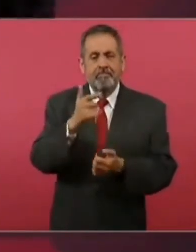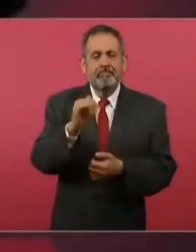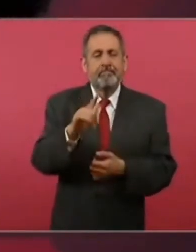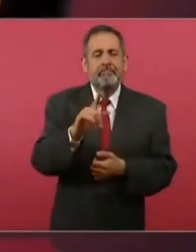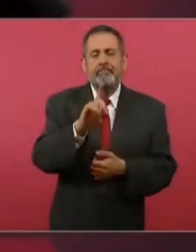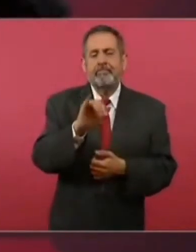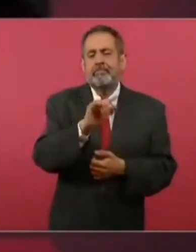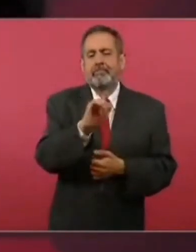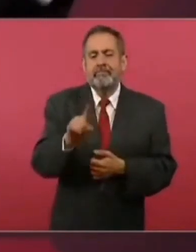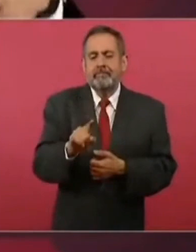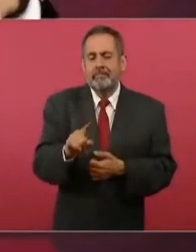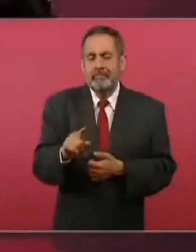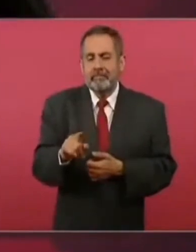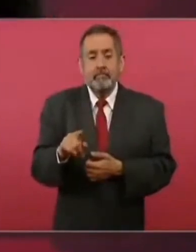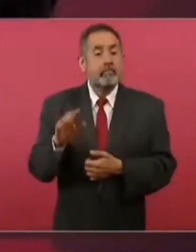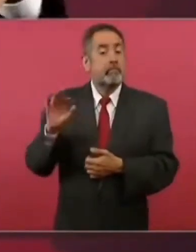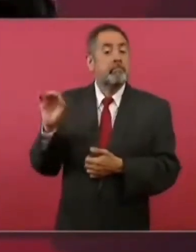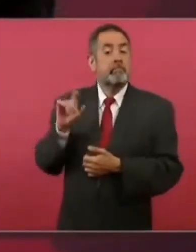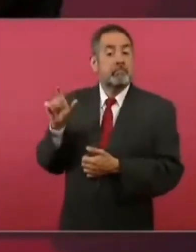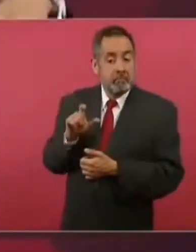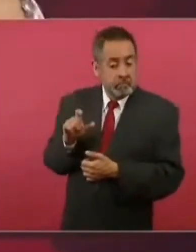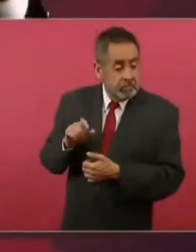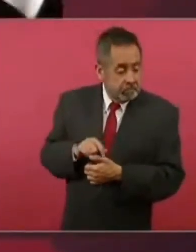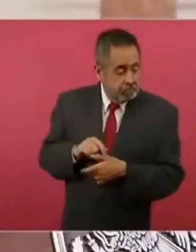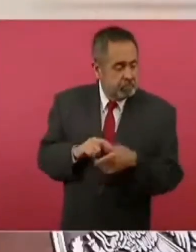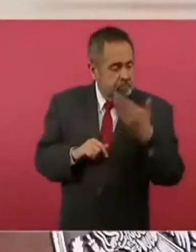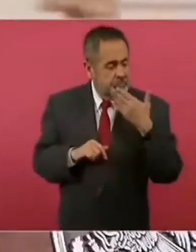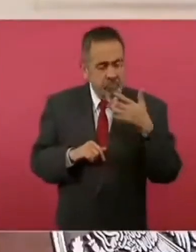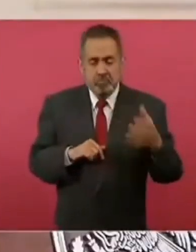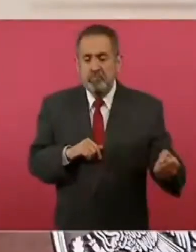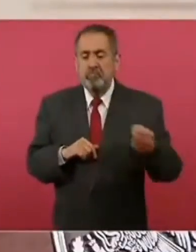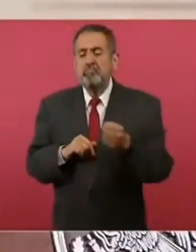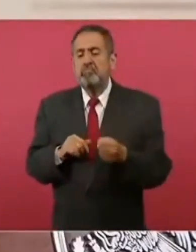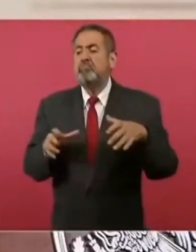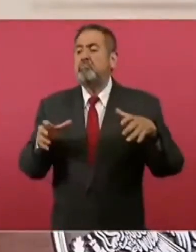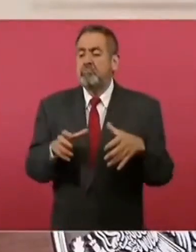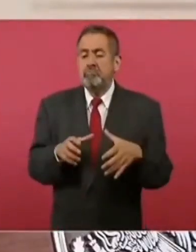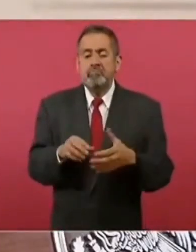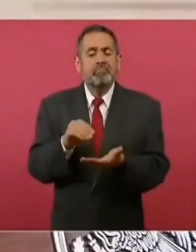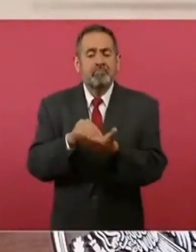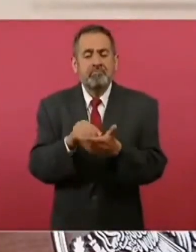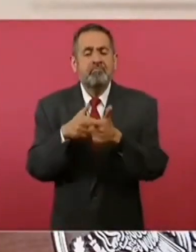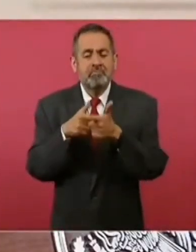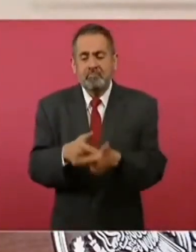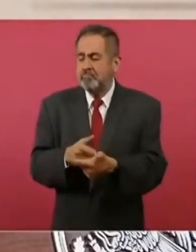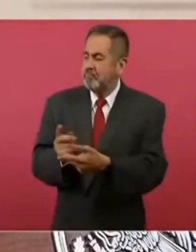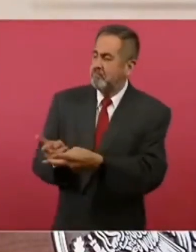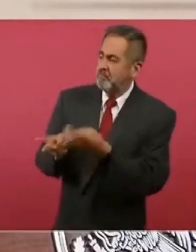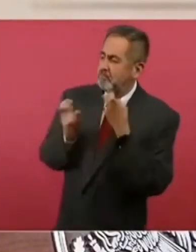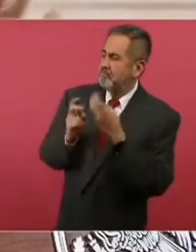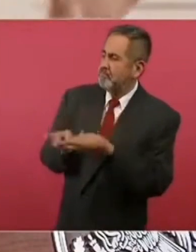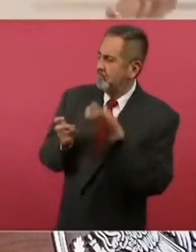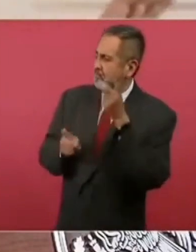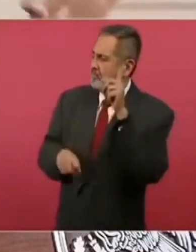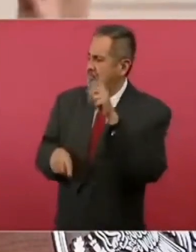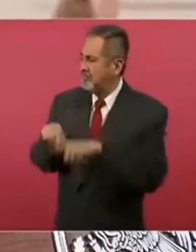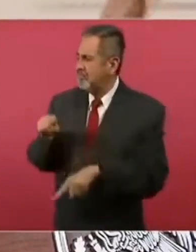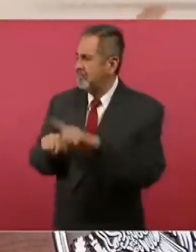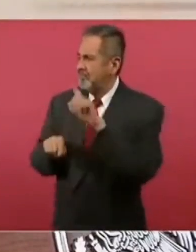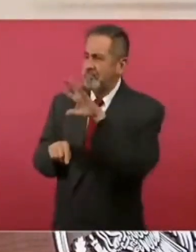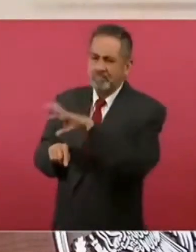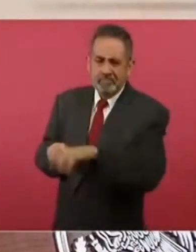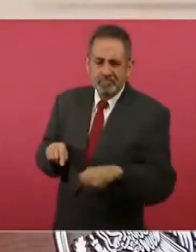Y continúa la misma política de saqueo. Y desde luego el